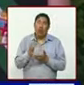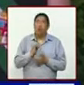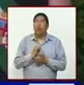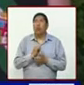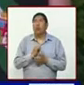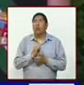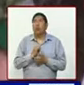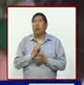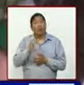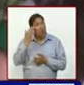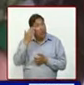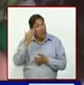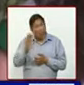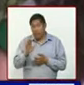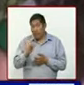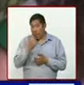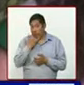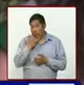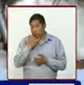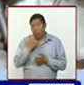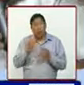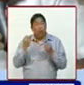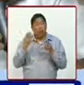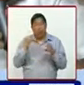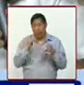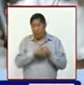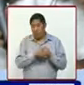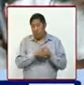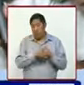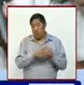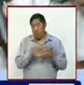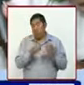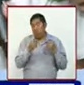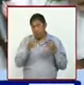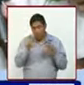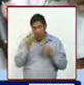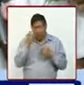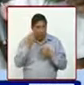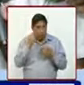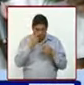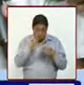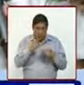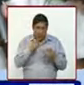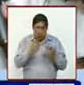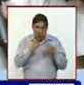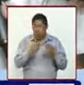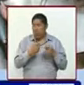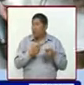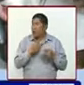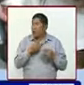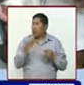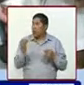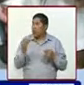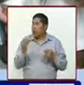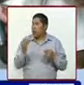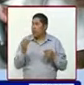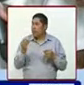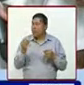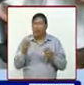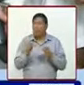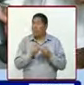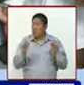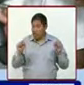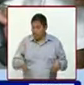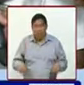podía, no sé cuánto tiempo quedó en la Gaceta. Eso lo puede ver con DTI, que es el que manejo interno del